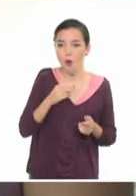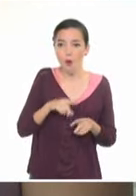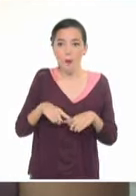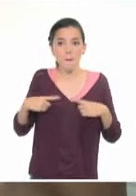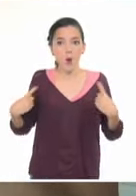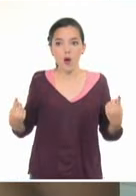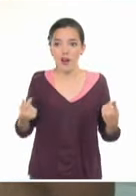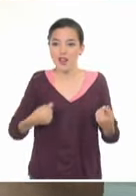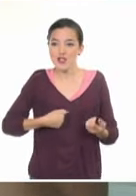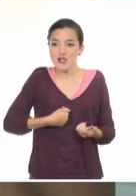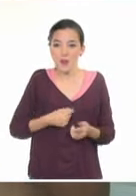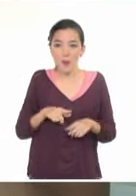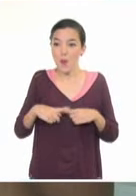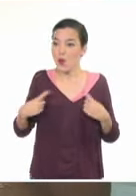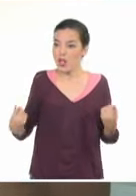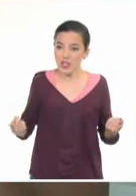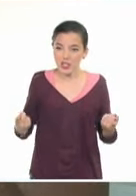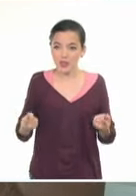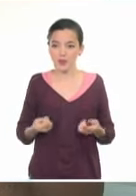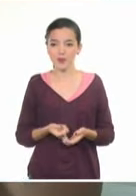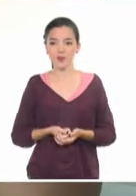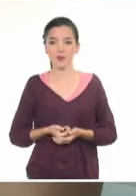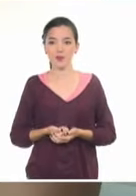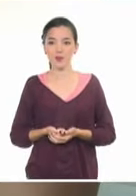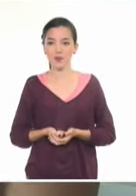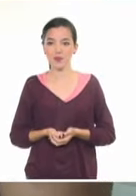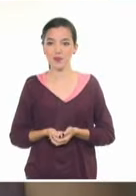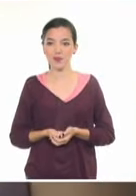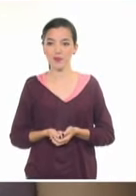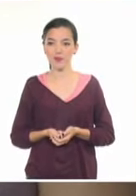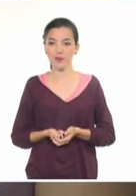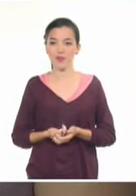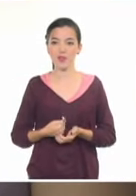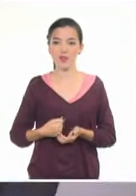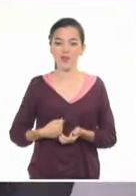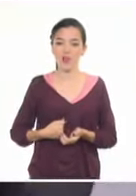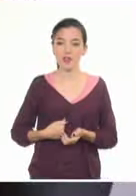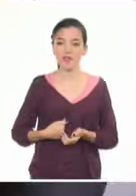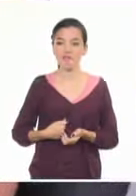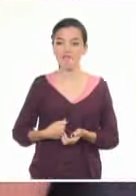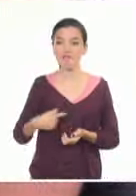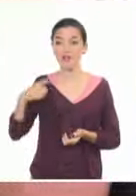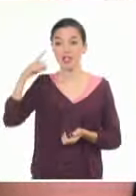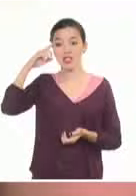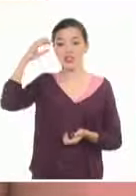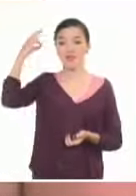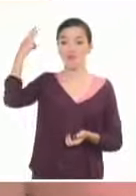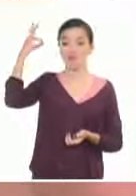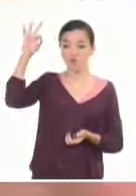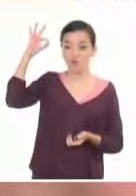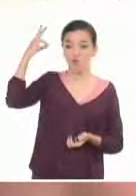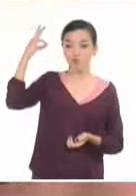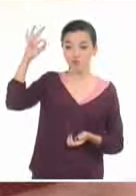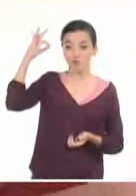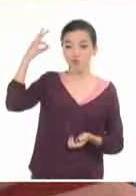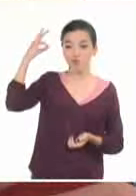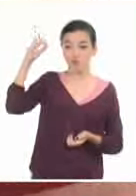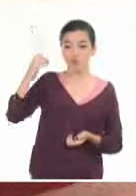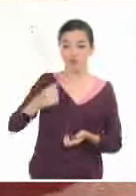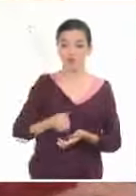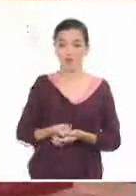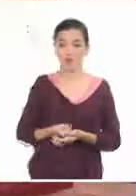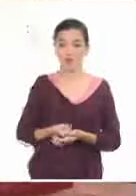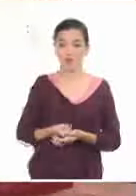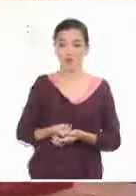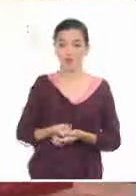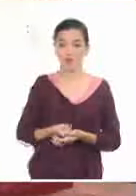Y era ahí siempre, incluso me quería mandar y todo hasta para el psicólogo. Y si Dalis ha pasado ya por 2 operaciones, lo